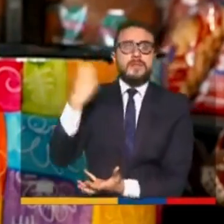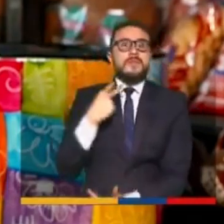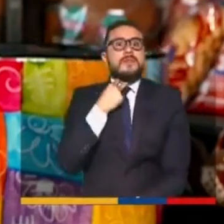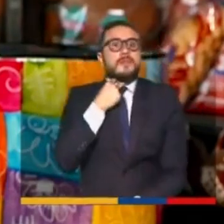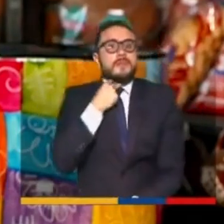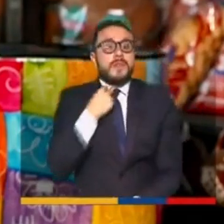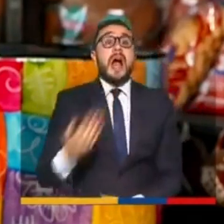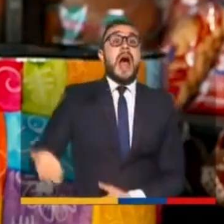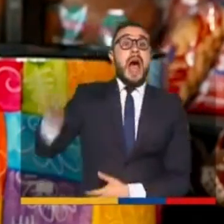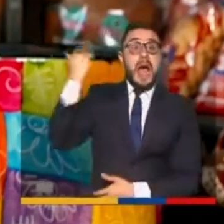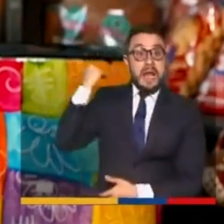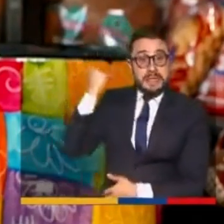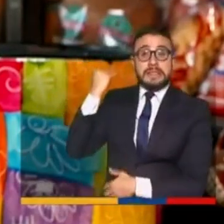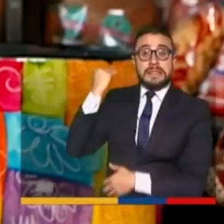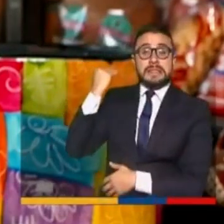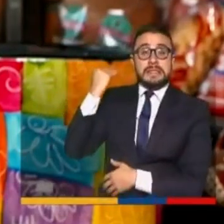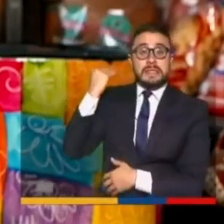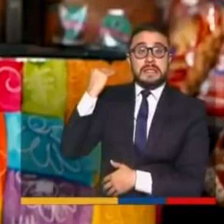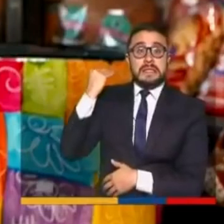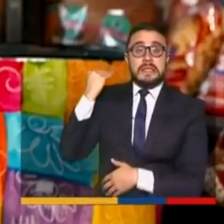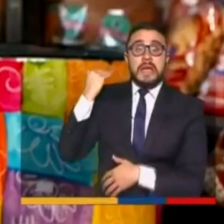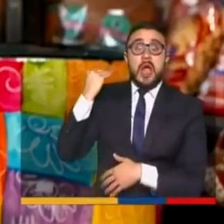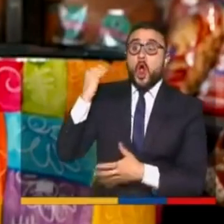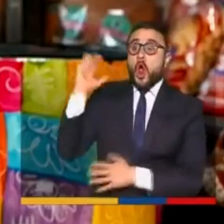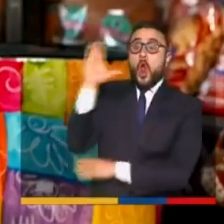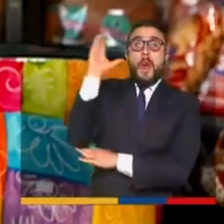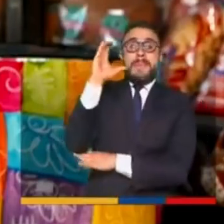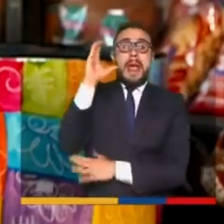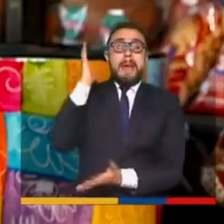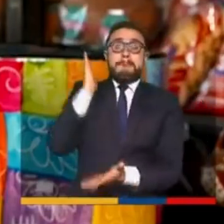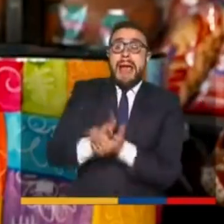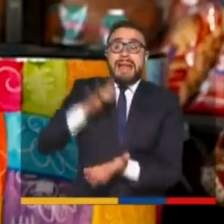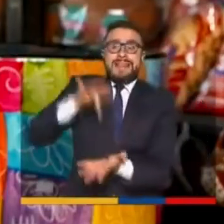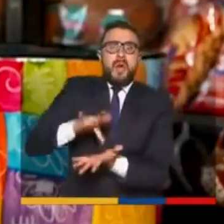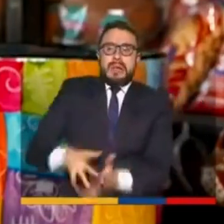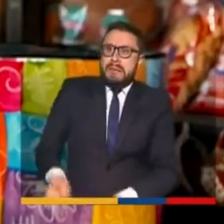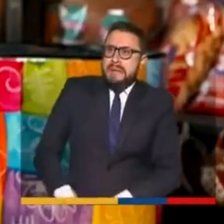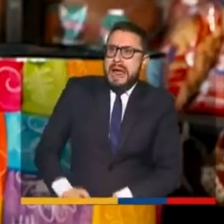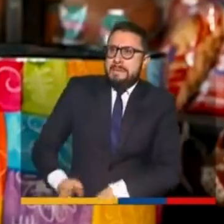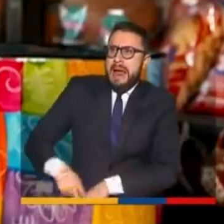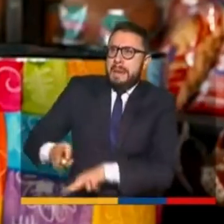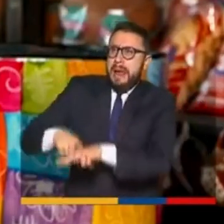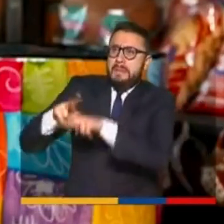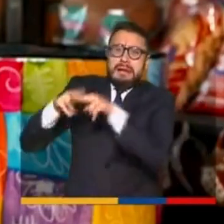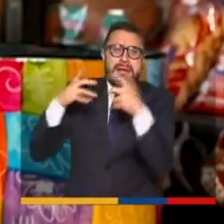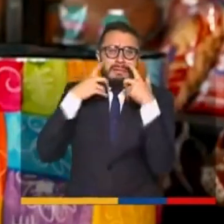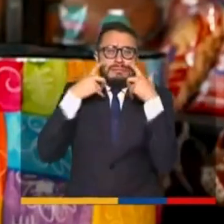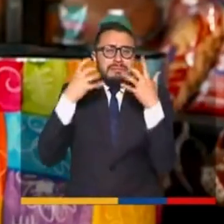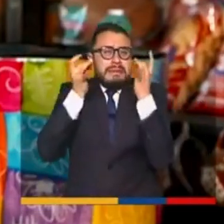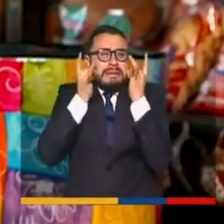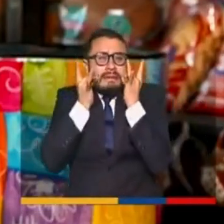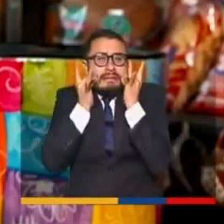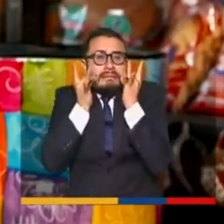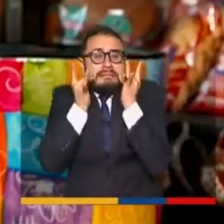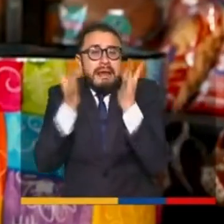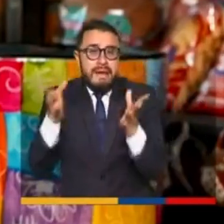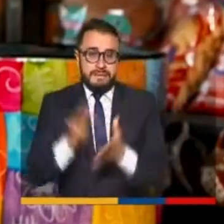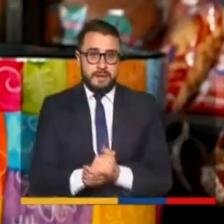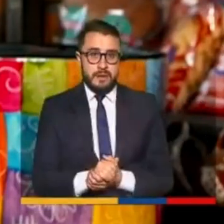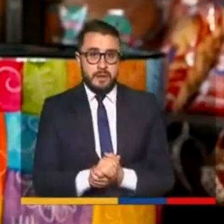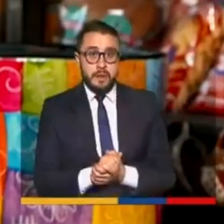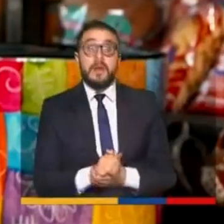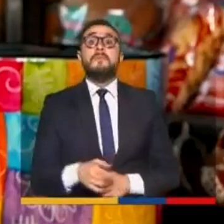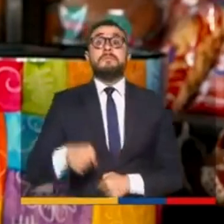país lo sobreendeudaron innecesariamente, al país lo esquilmaron innecesariamente.